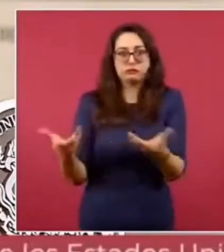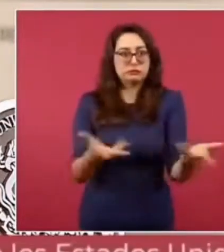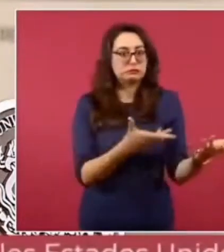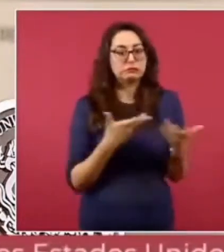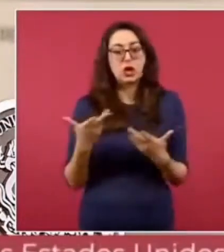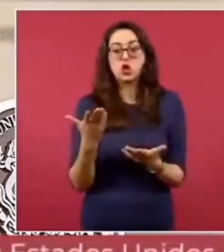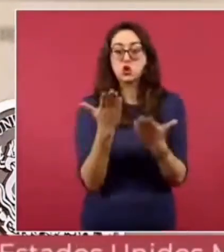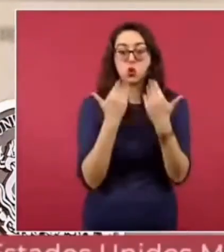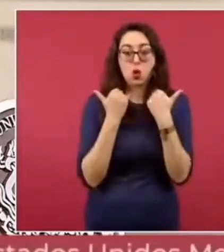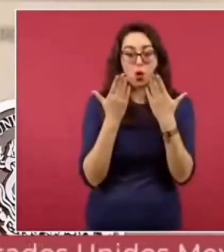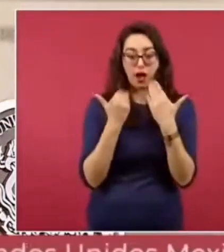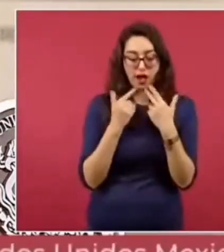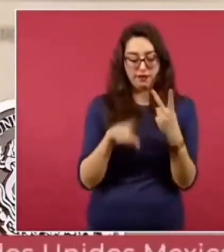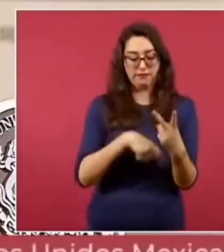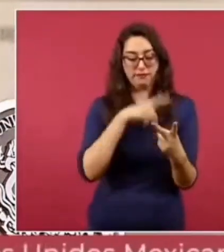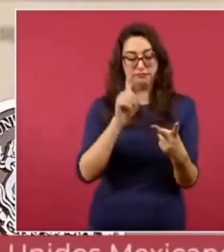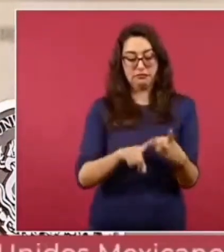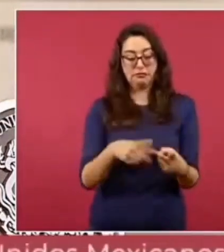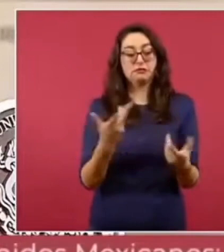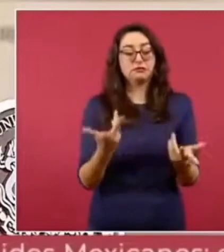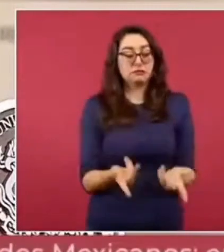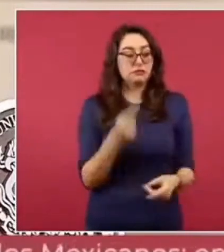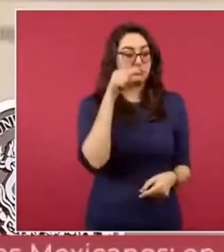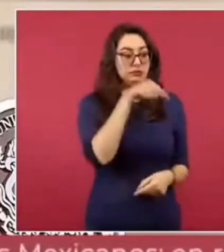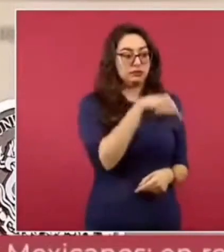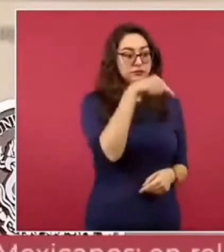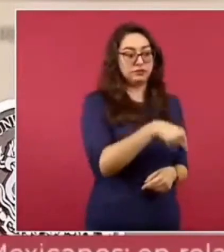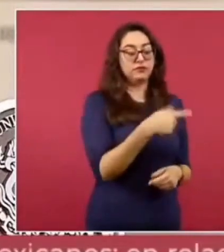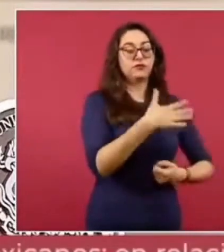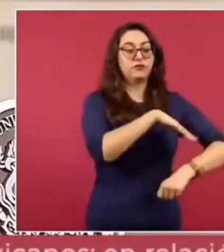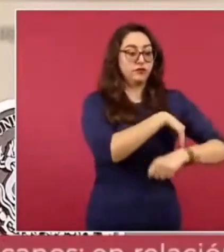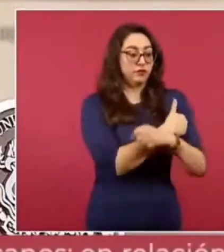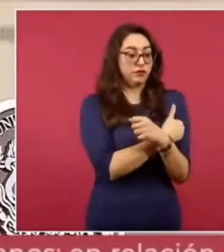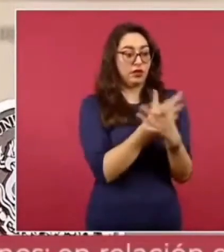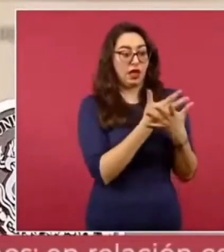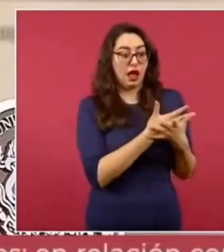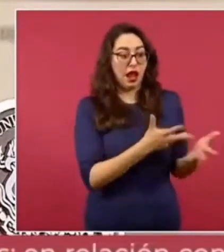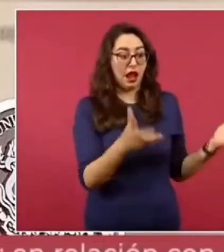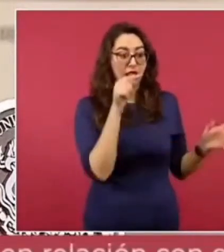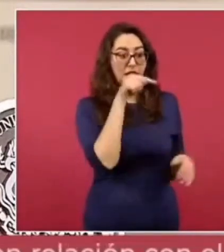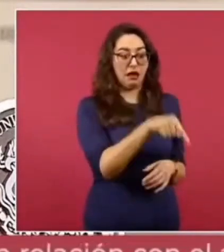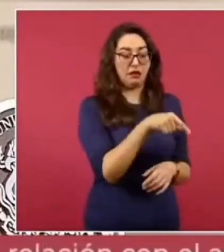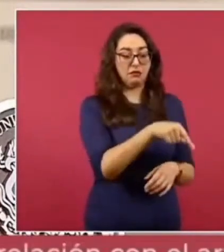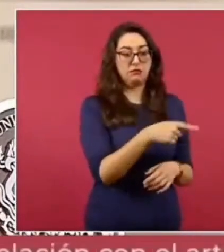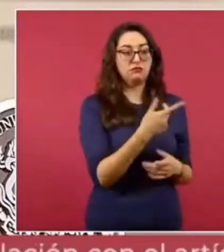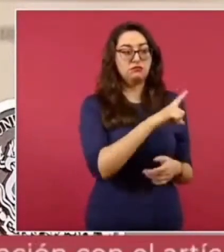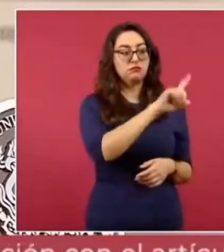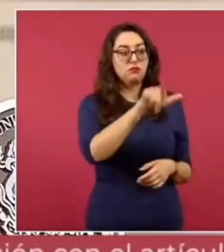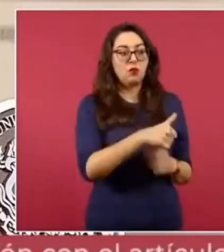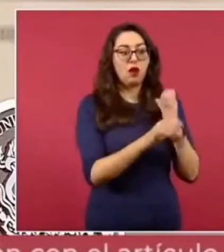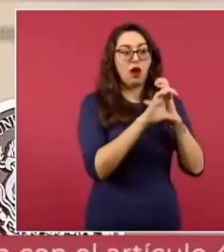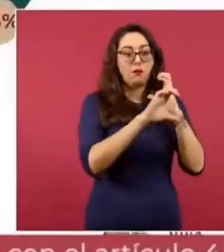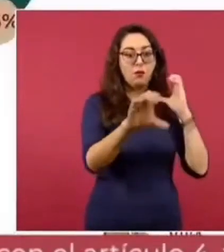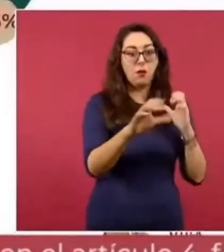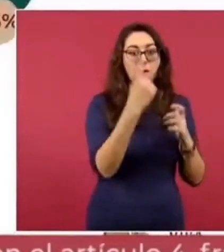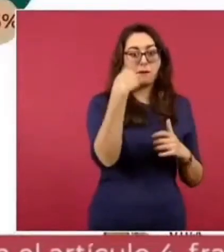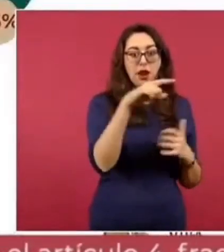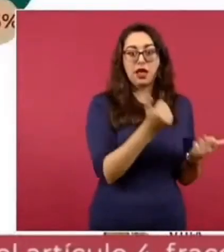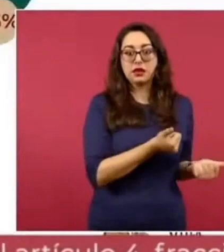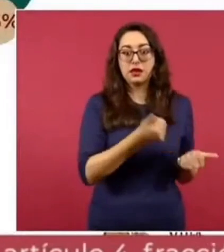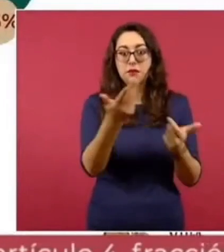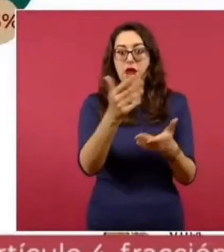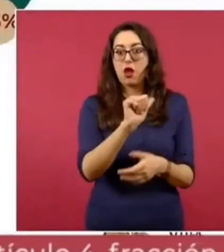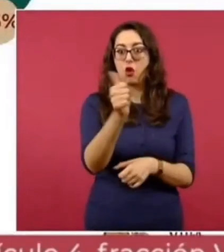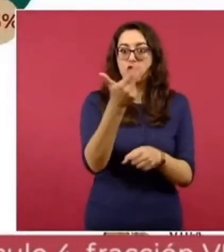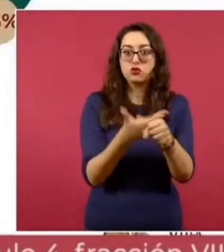poder hacer el traslado de los medicamentos del almacén delegacional a una unidad de primer nivel, no se contaba con equipos de cómputo